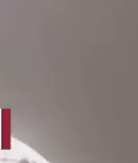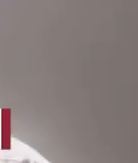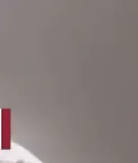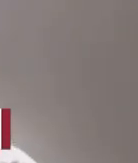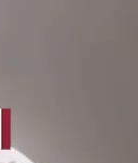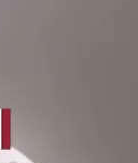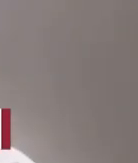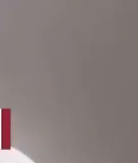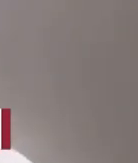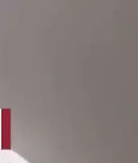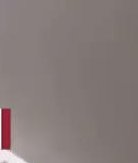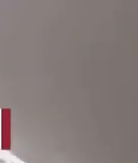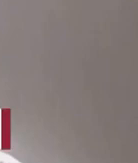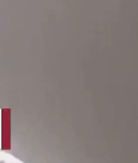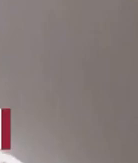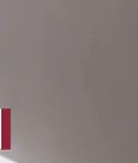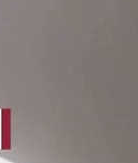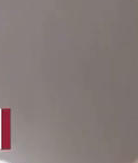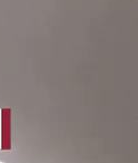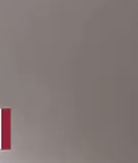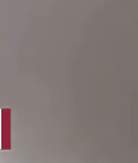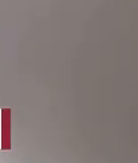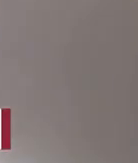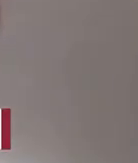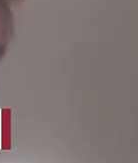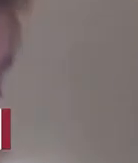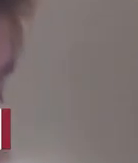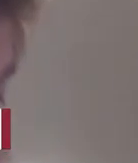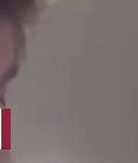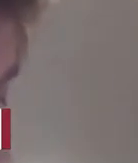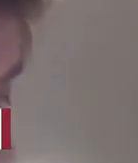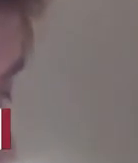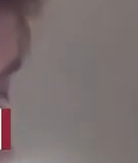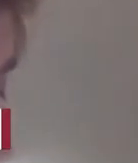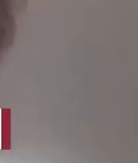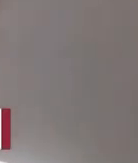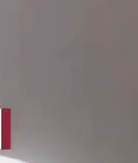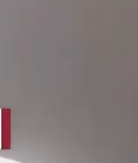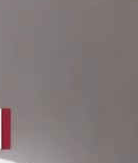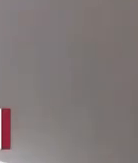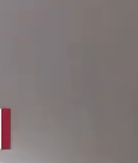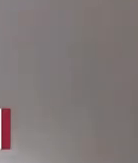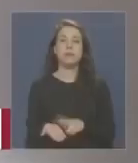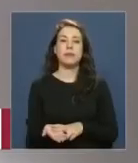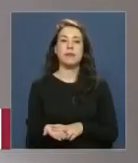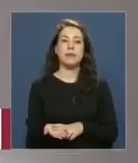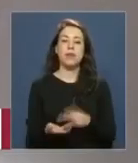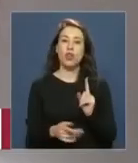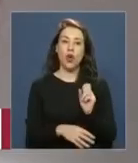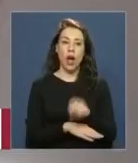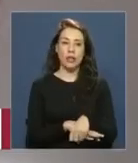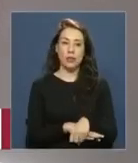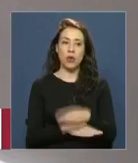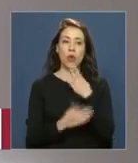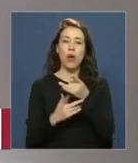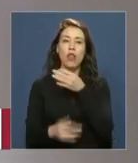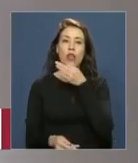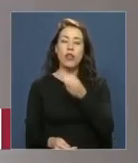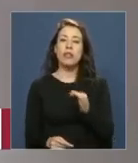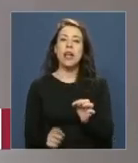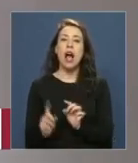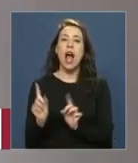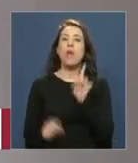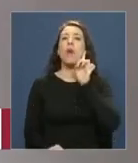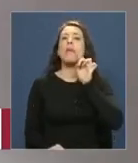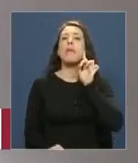yo creo que quizás la traiciona su exceso de entusiasmo, pero que la verdad de las cosas no se lo acepto. No se lo acepto cuando dice que algunos